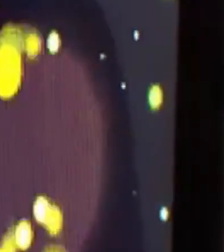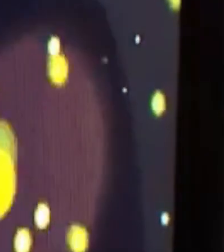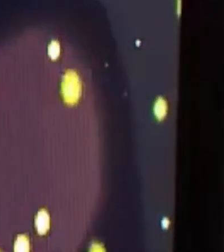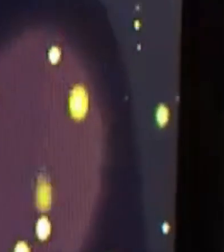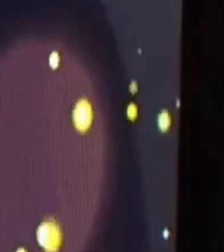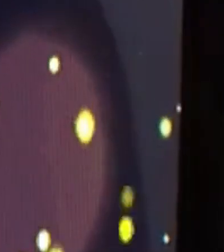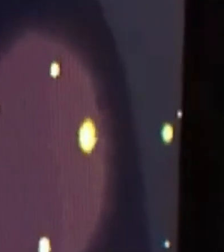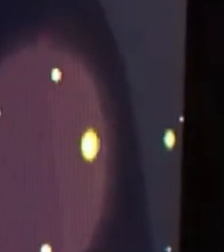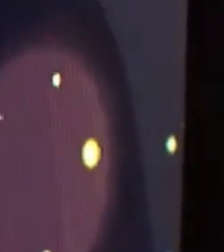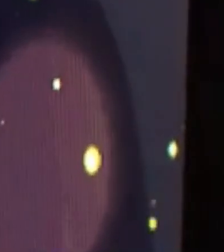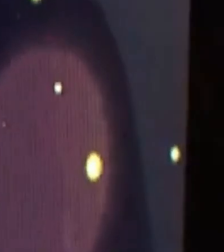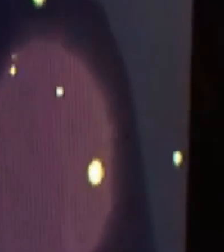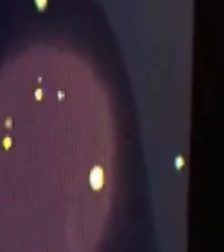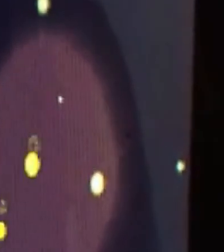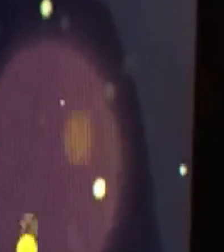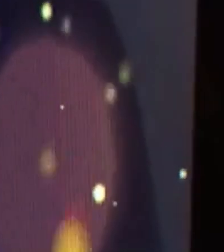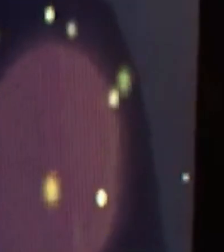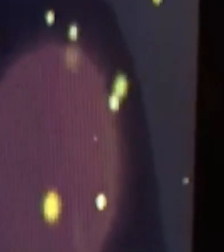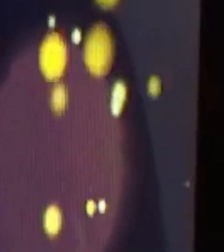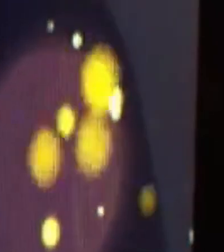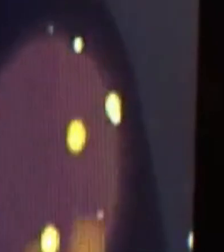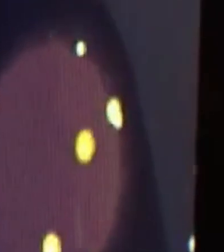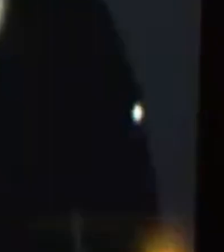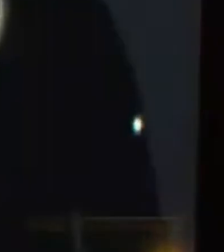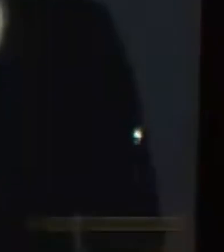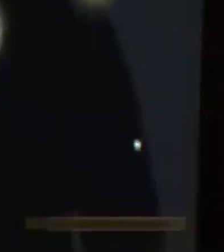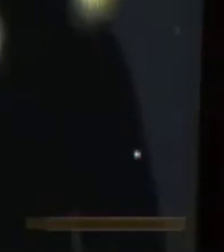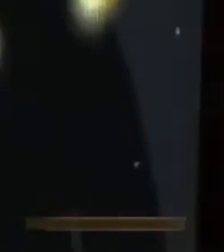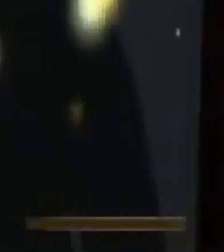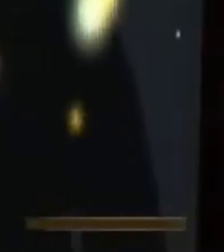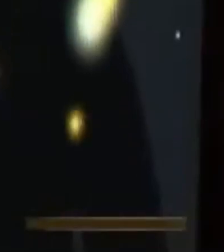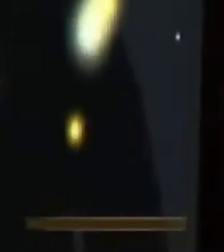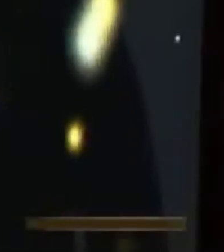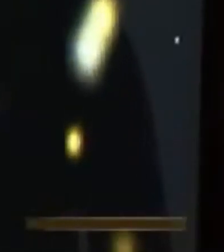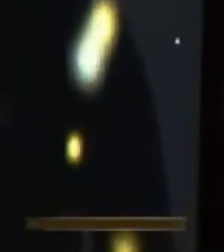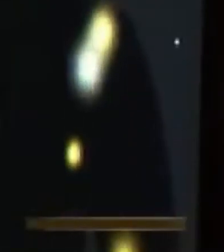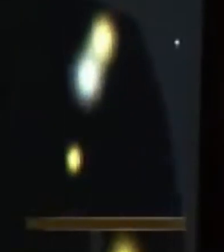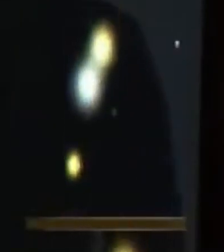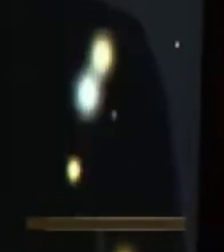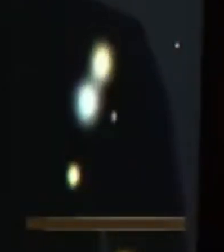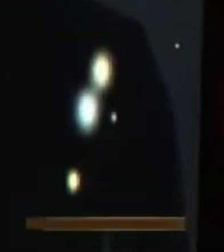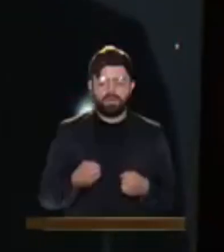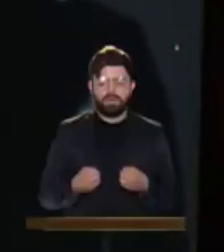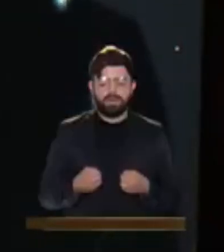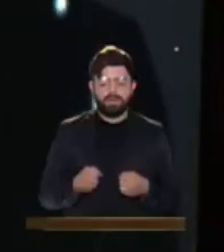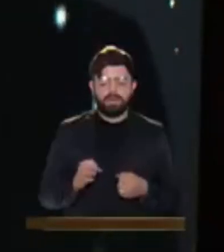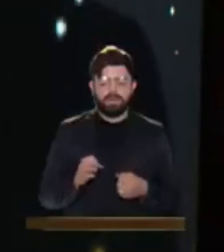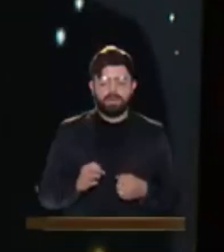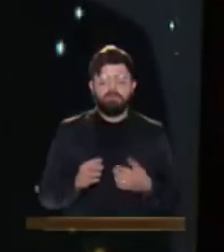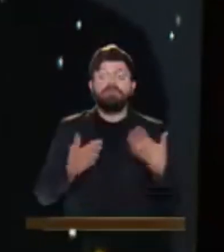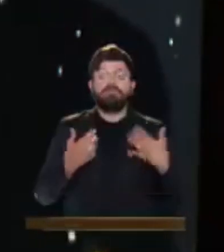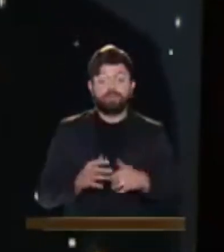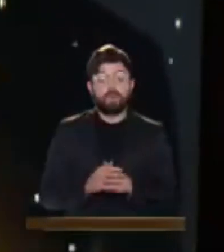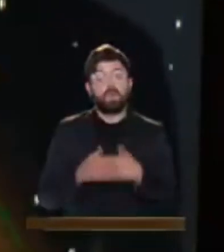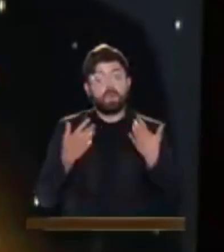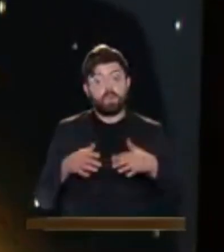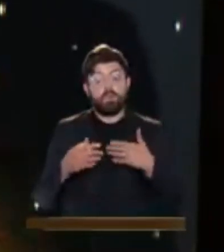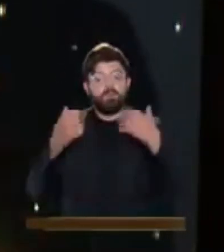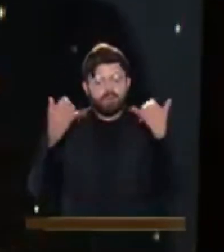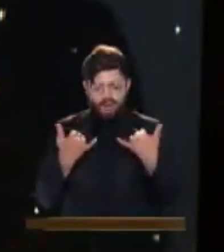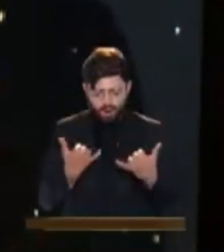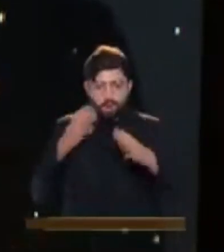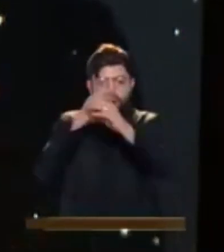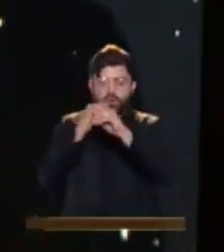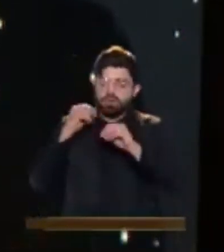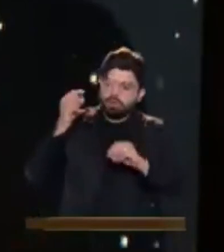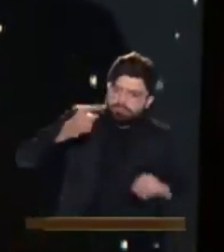en esta noche a la 26ª edición de los Premios de Periodismo Álvaro Gómez Hurtado. Esta noche